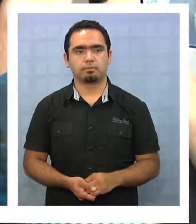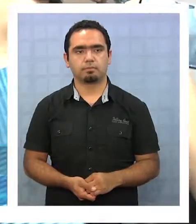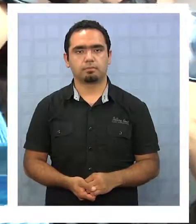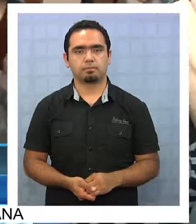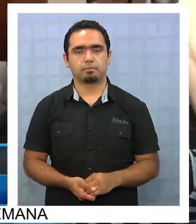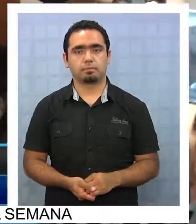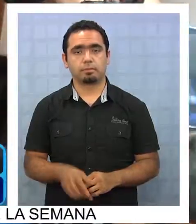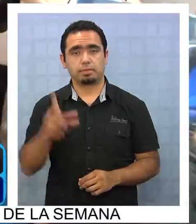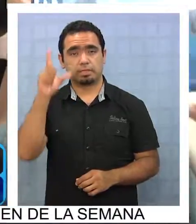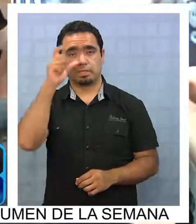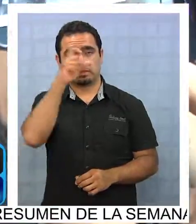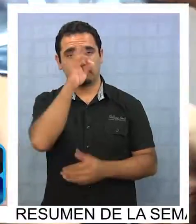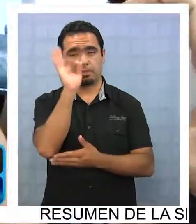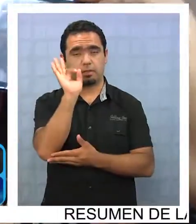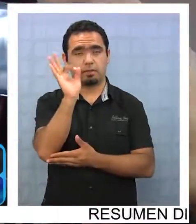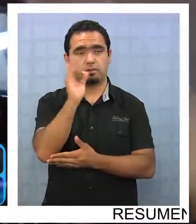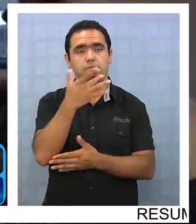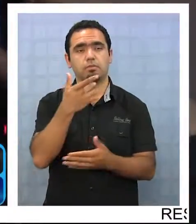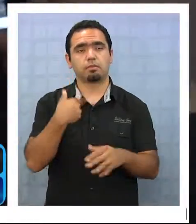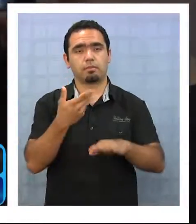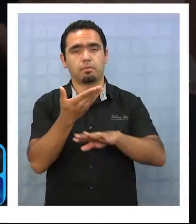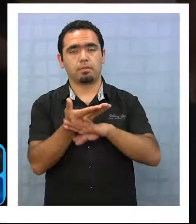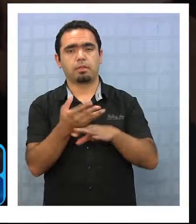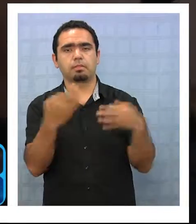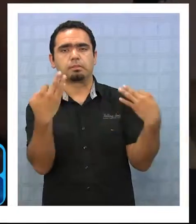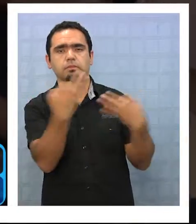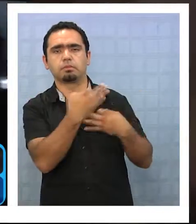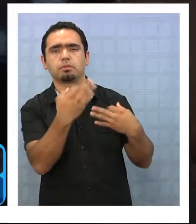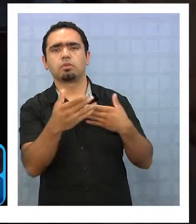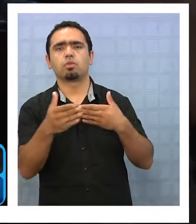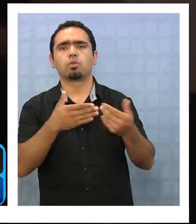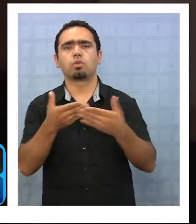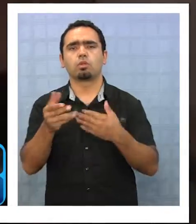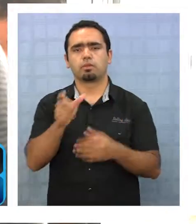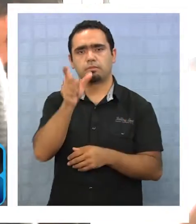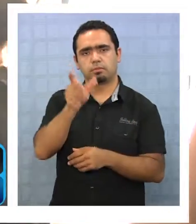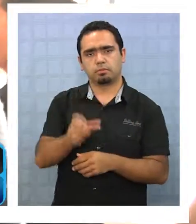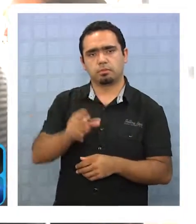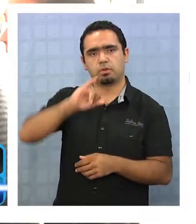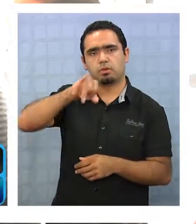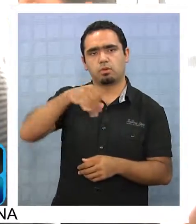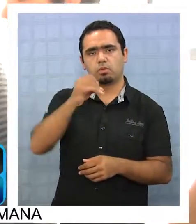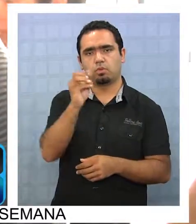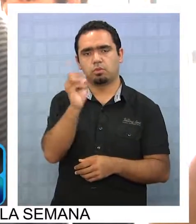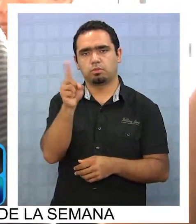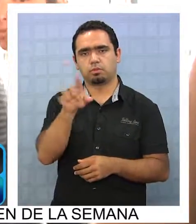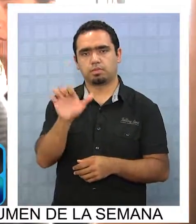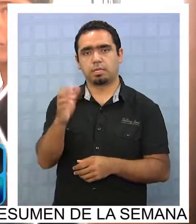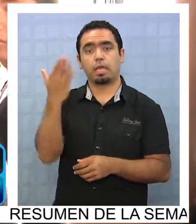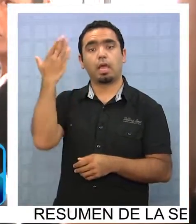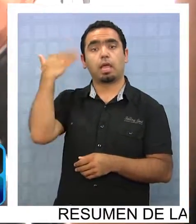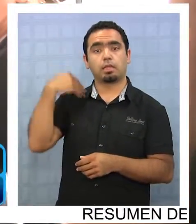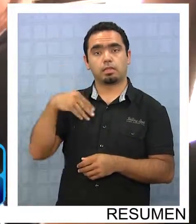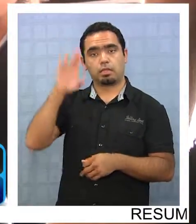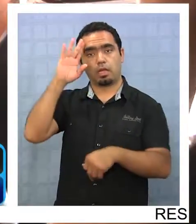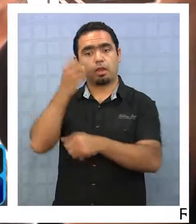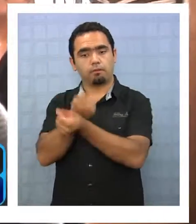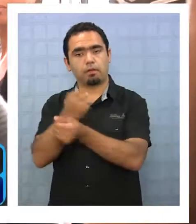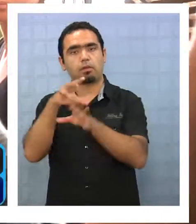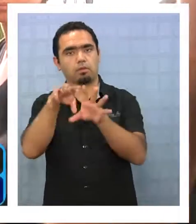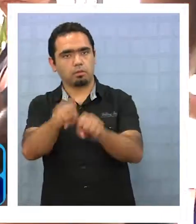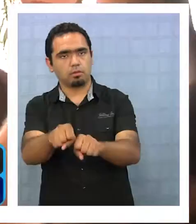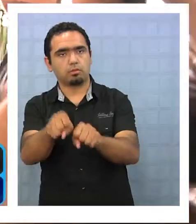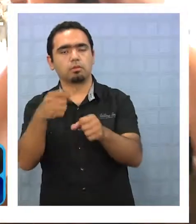Una complicada reunión para pedir explicaciones sobre el paradero de José Vergara, detenido por carabineros el día 13 de septiembre,